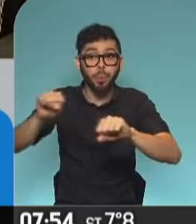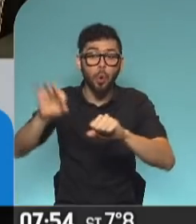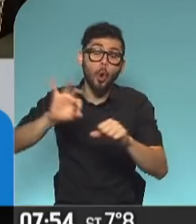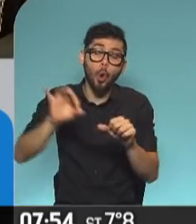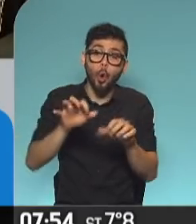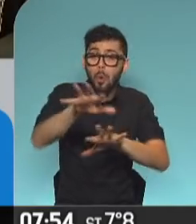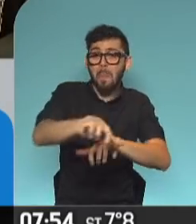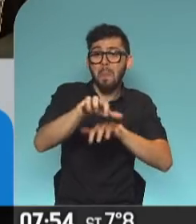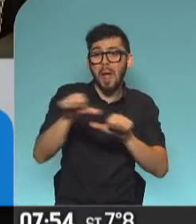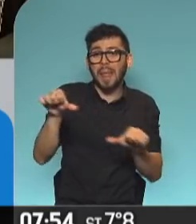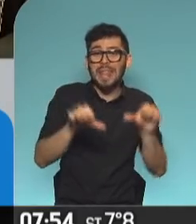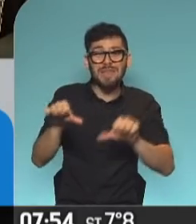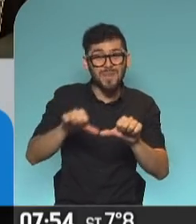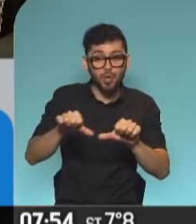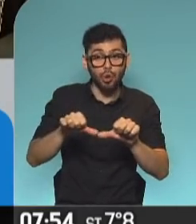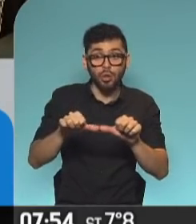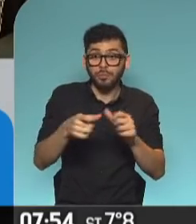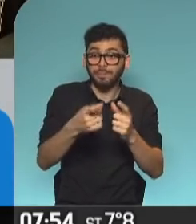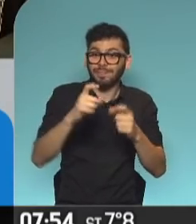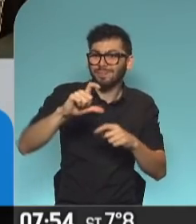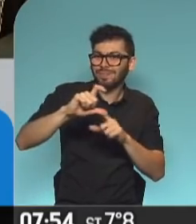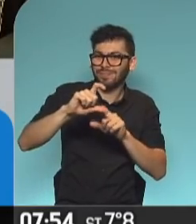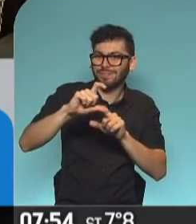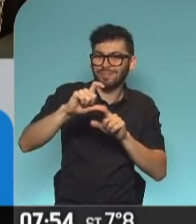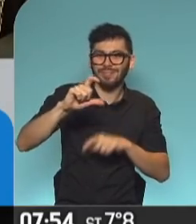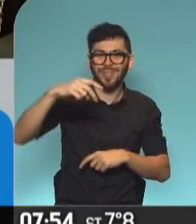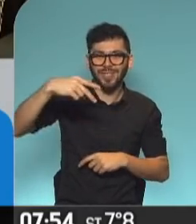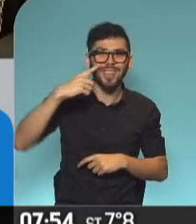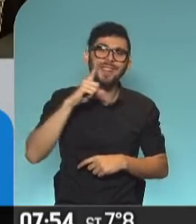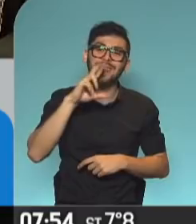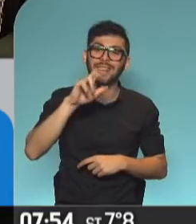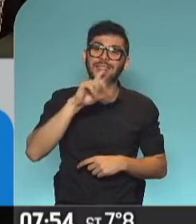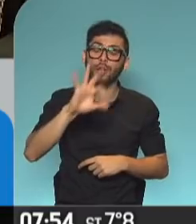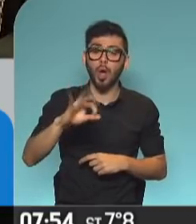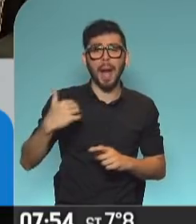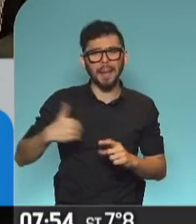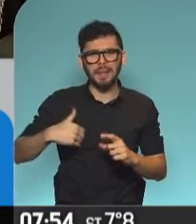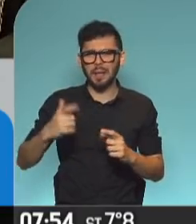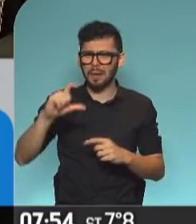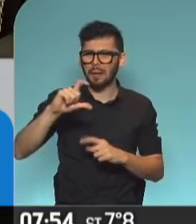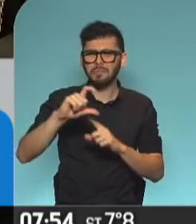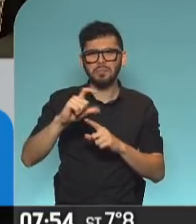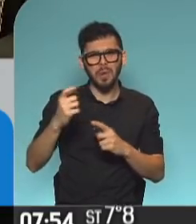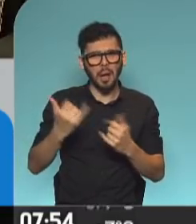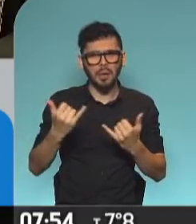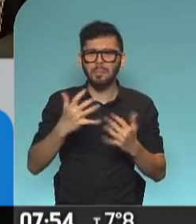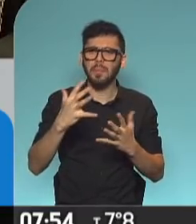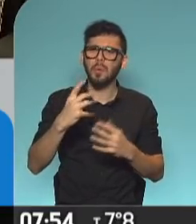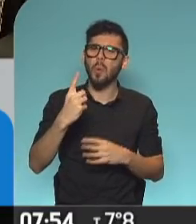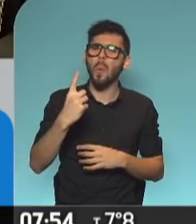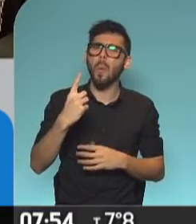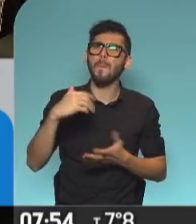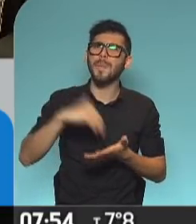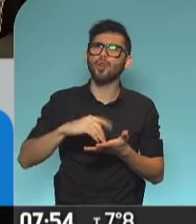agroquímicos en la industria agropecuaria, es una actividad bastante relevante en la Argentina. Cerca de 1 millón de toneladas